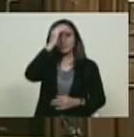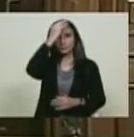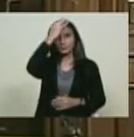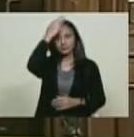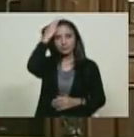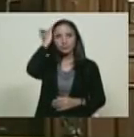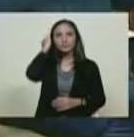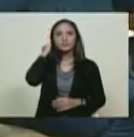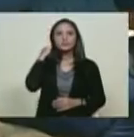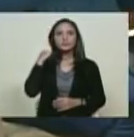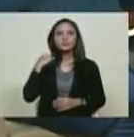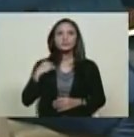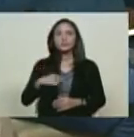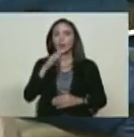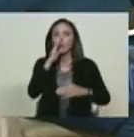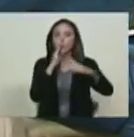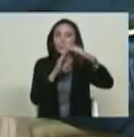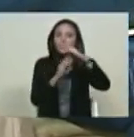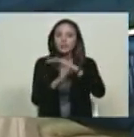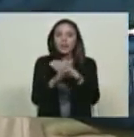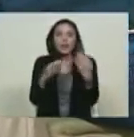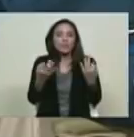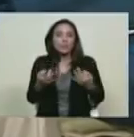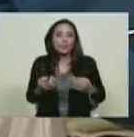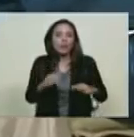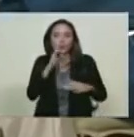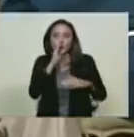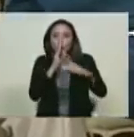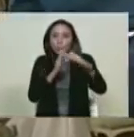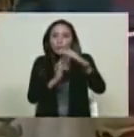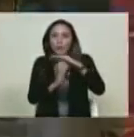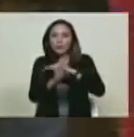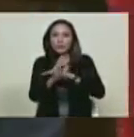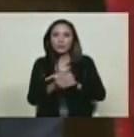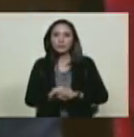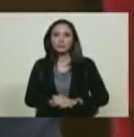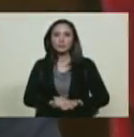La humildad, la sencillez con que llegas.